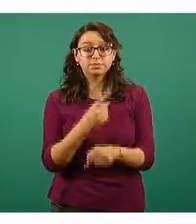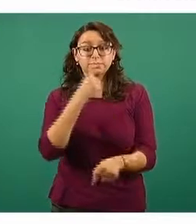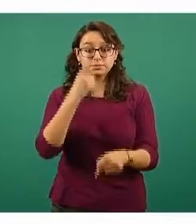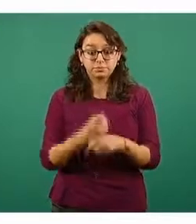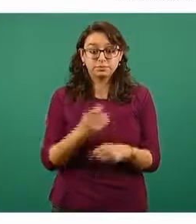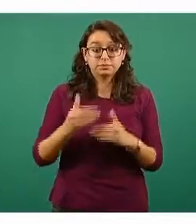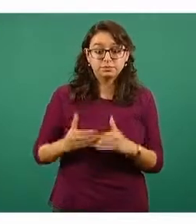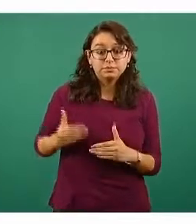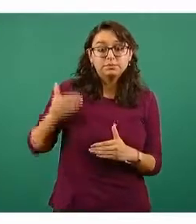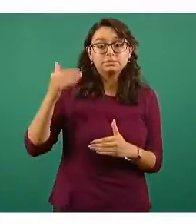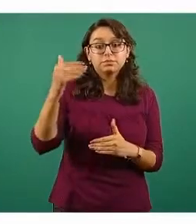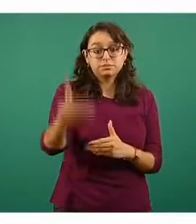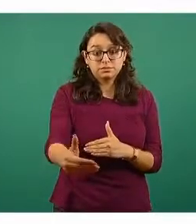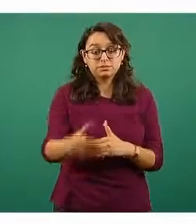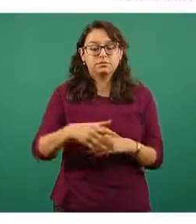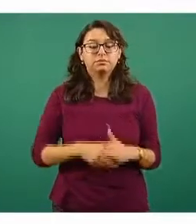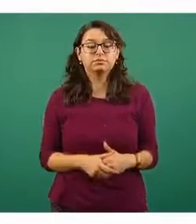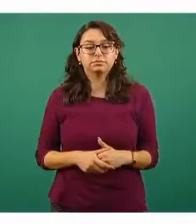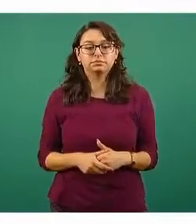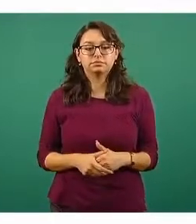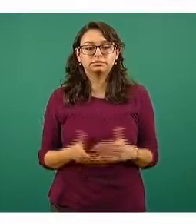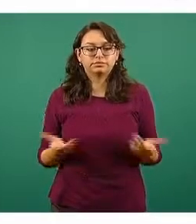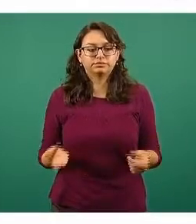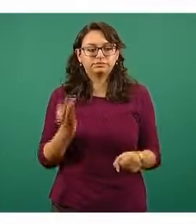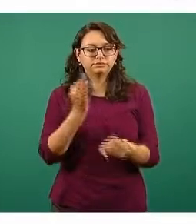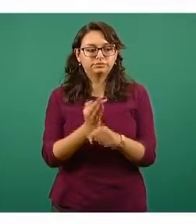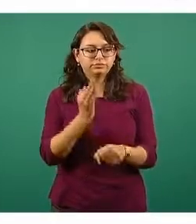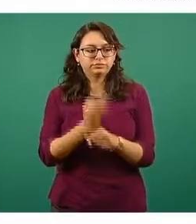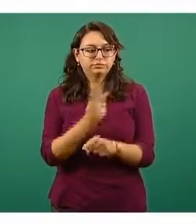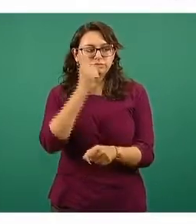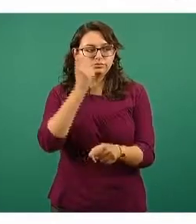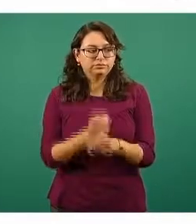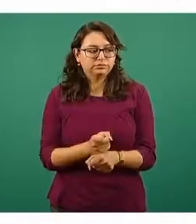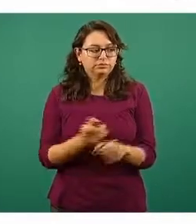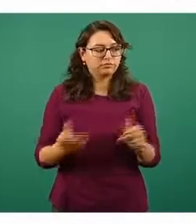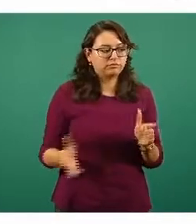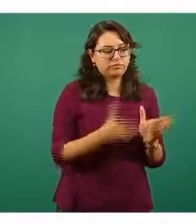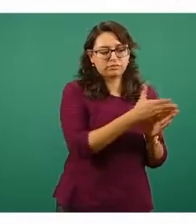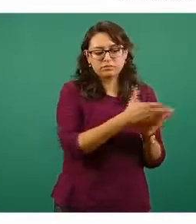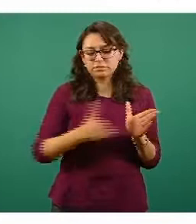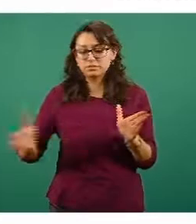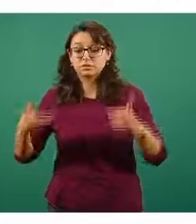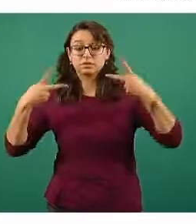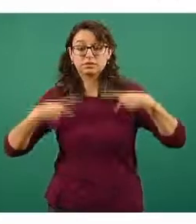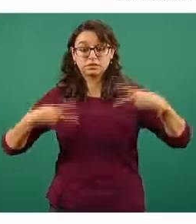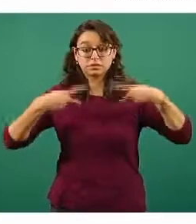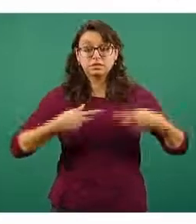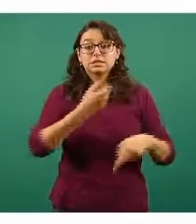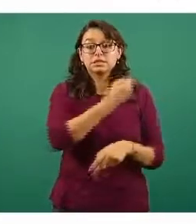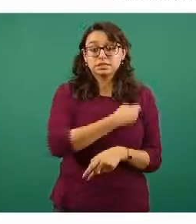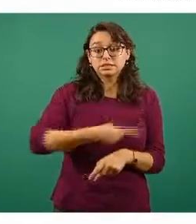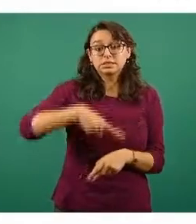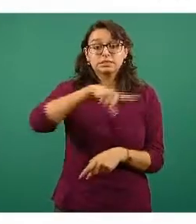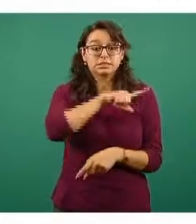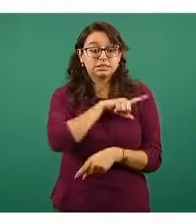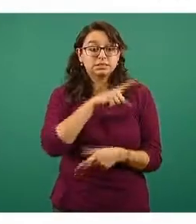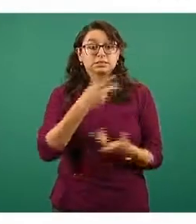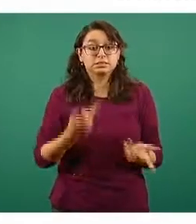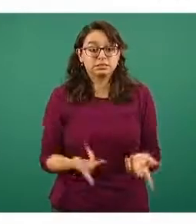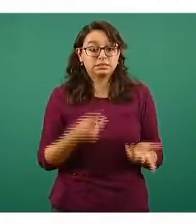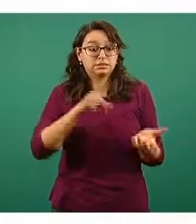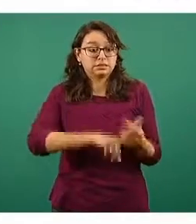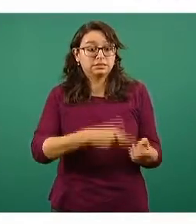claramente definidas. La primera es una etapa para vacunar al personal de salud de primer contacto o primera línea,